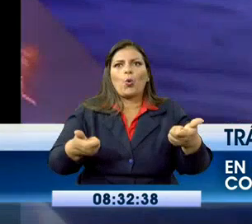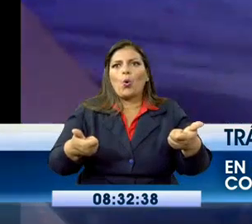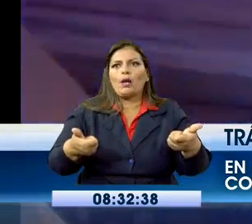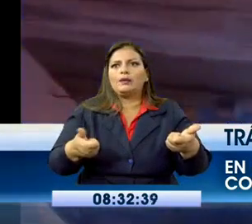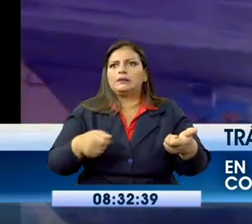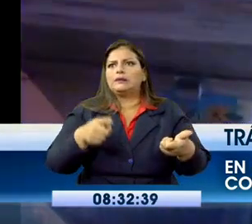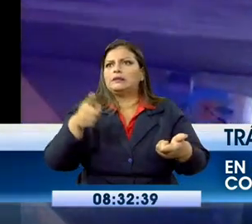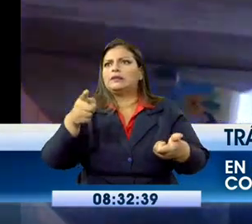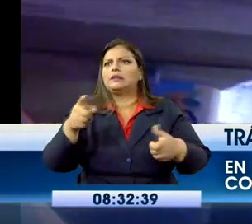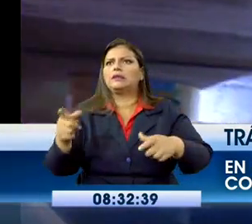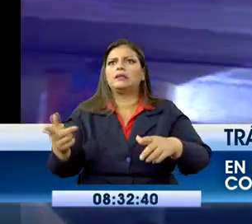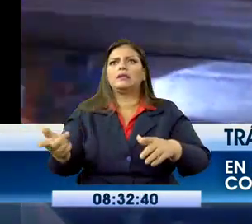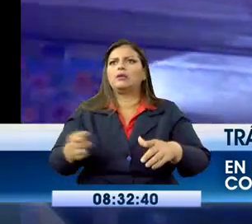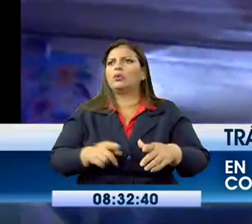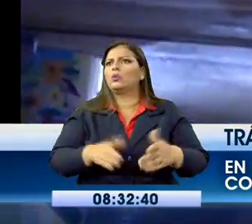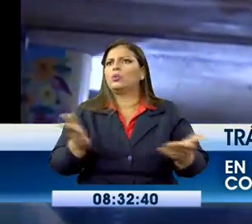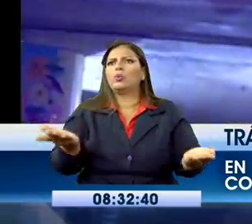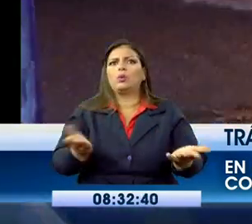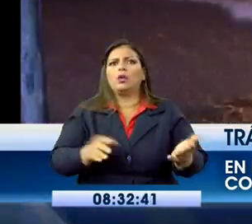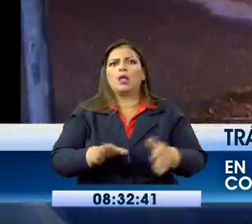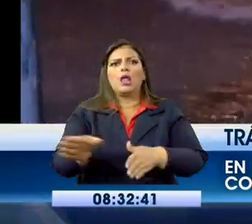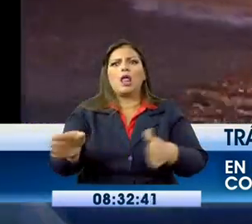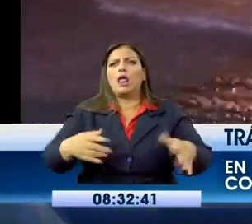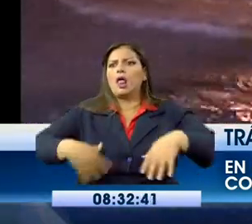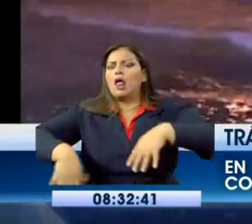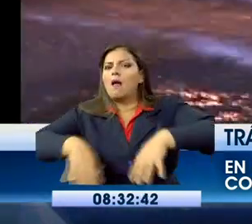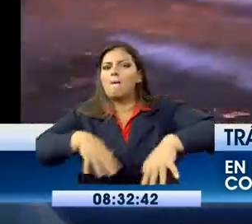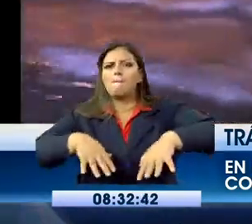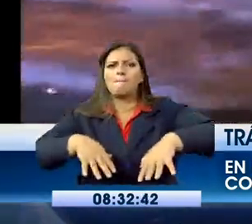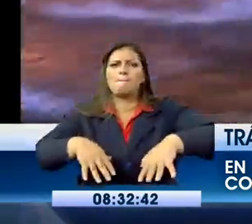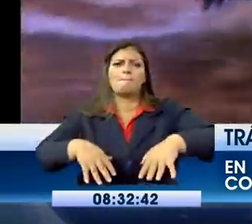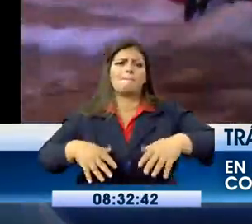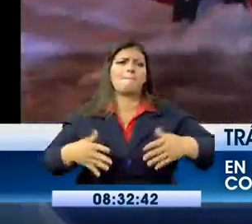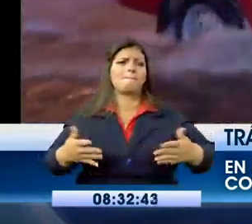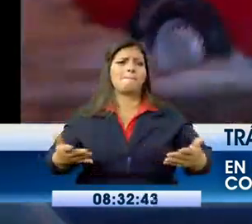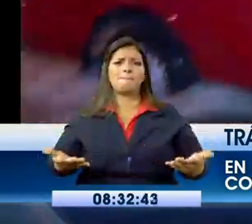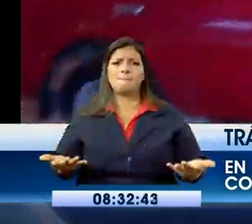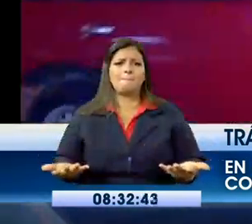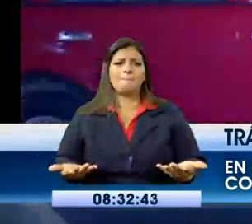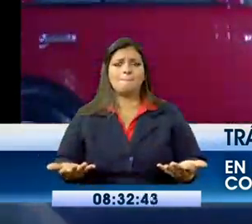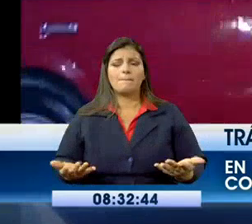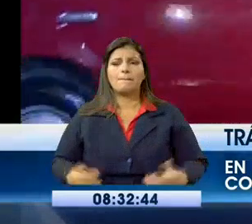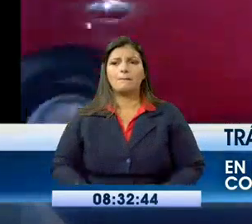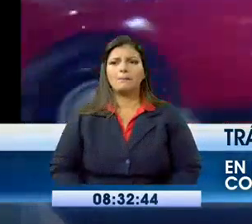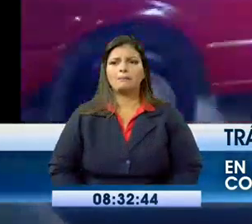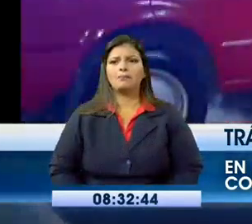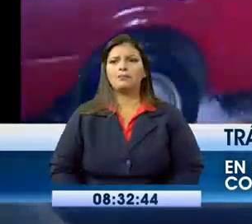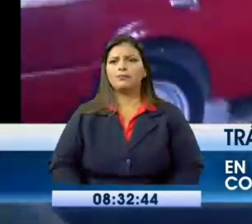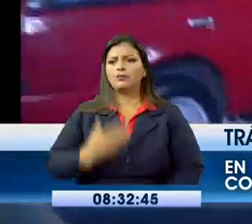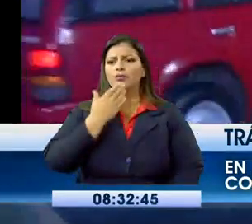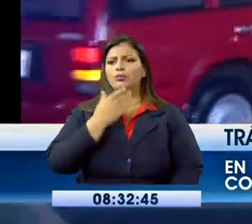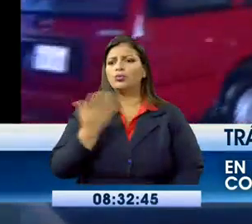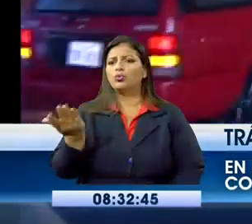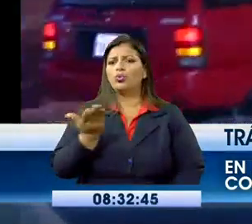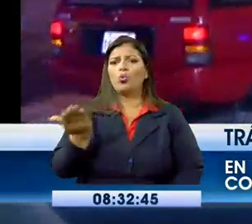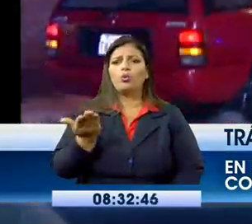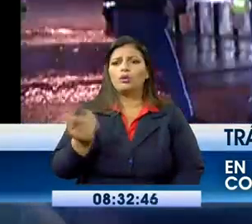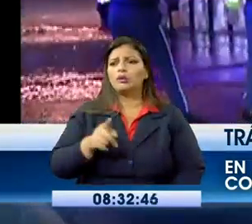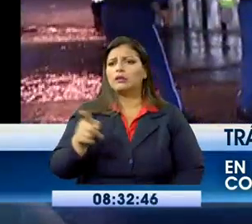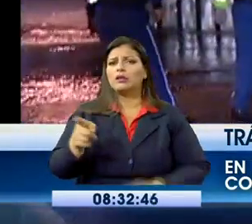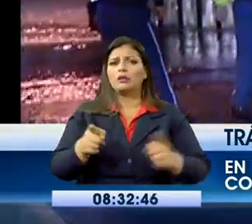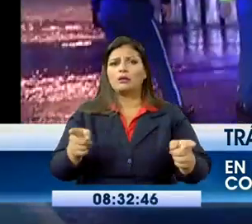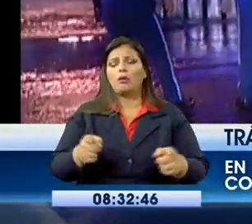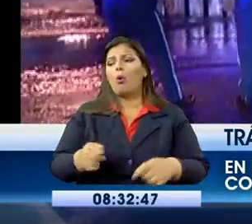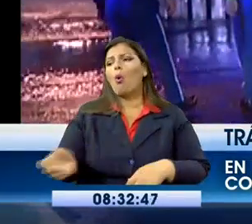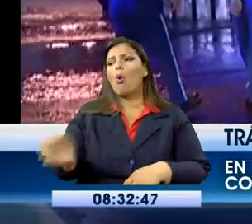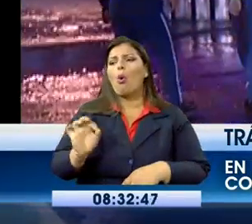dos vías, esta es a la derecha, esta es a la izquierda. Aquí todo el mundo tiene que ser adivino, brujo, tiene que cargar la bola de cristal para poder andar por la ciudad. O ir